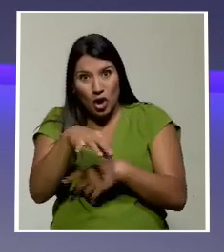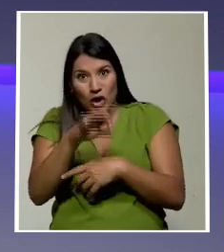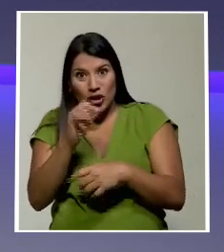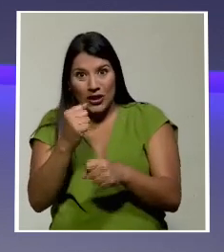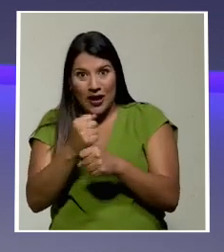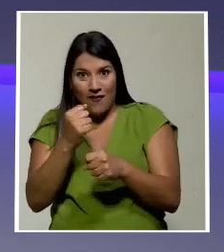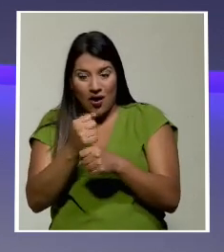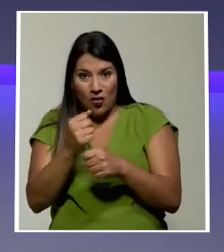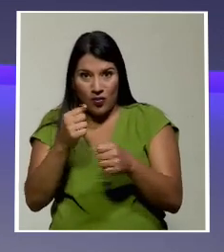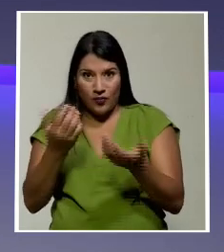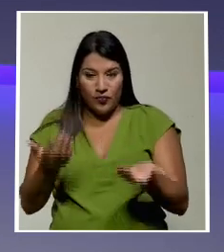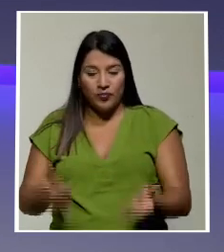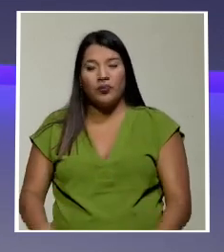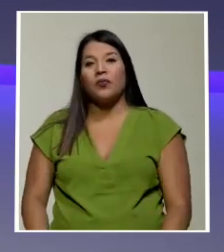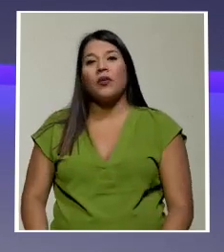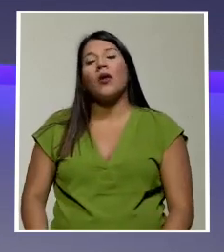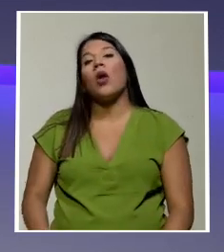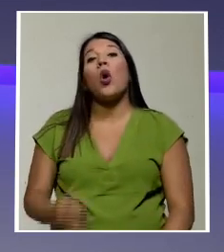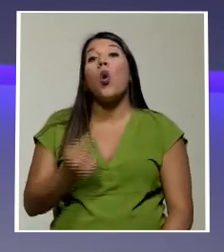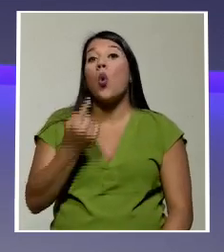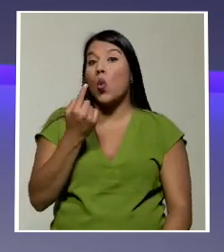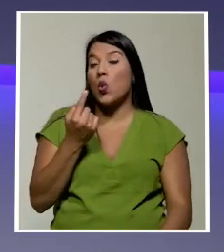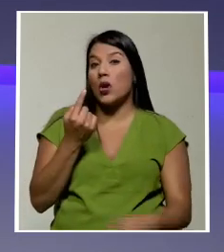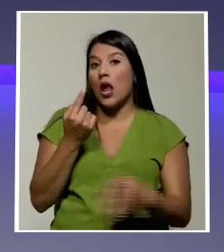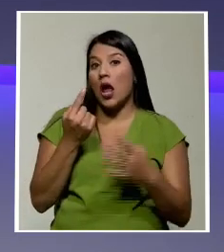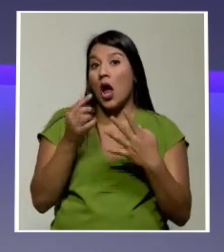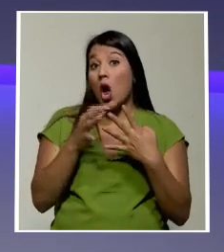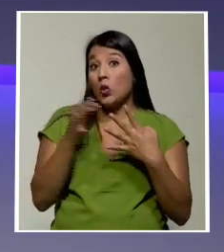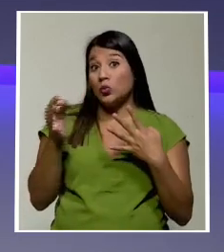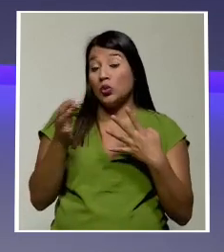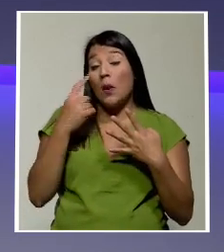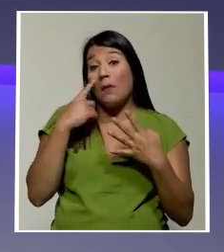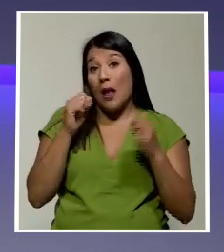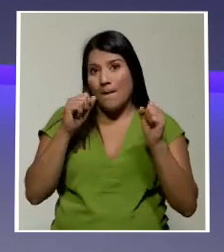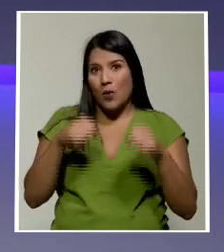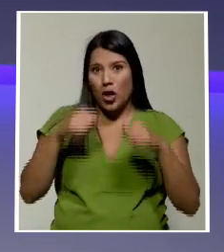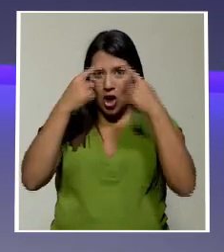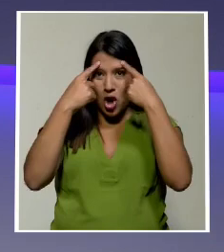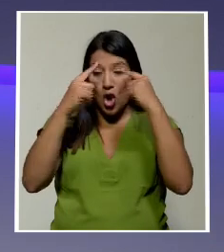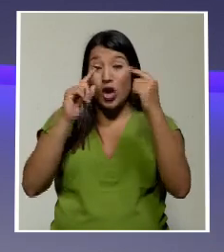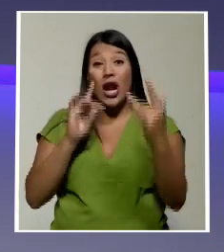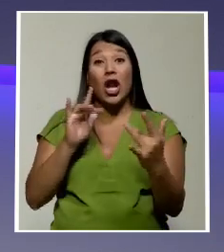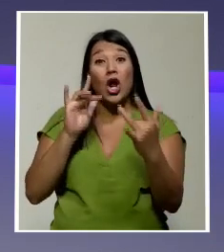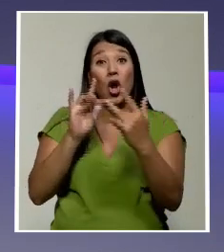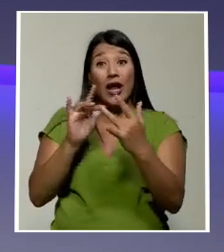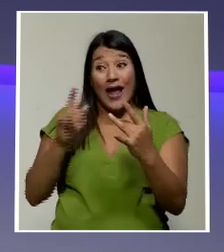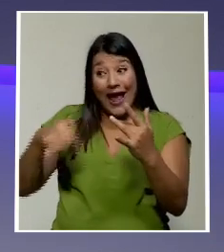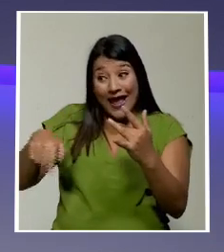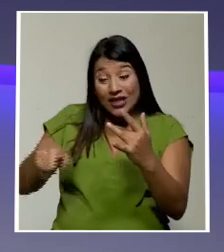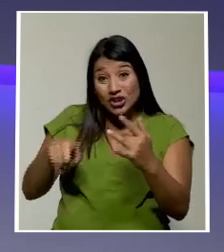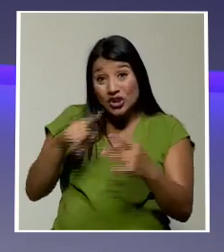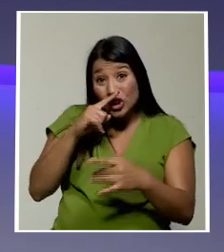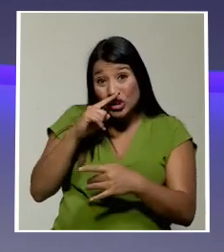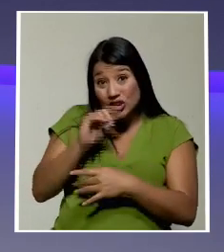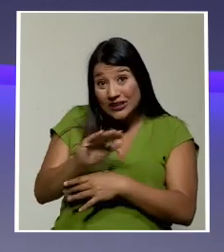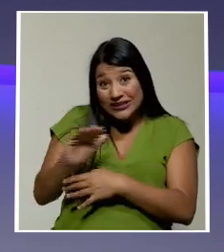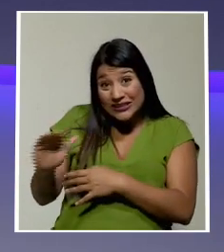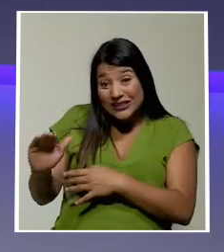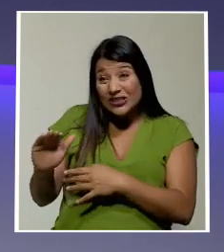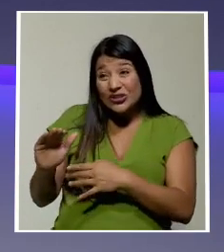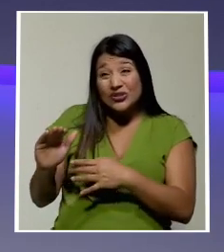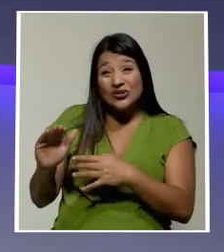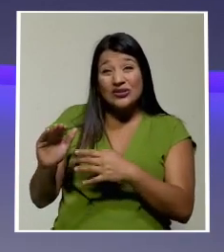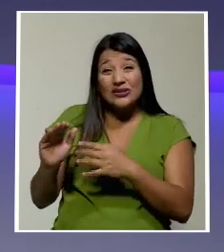mañana. Una de las herramientas para lograr conectar a estos niños de zonas rurales y